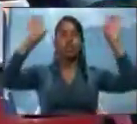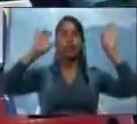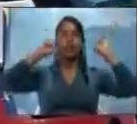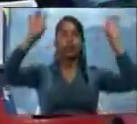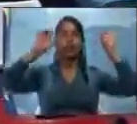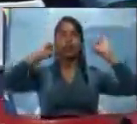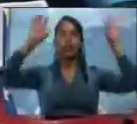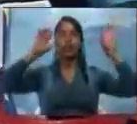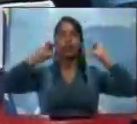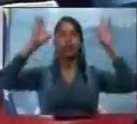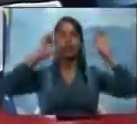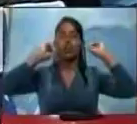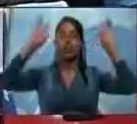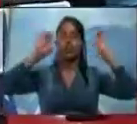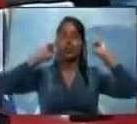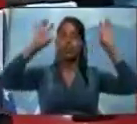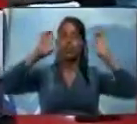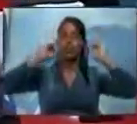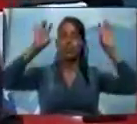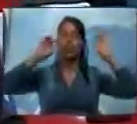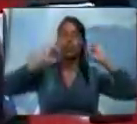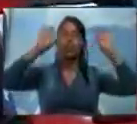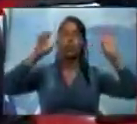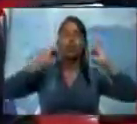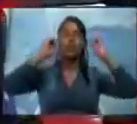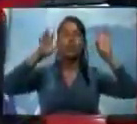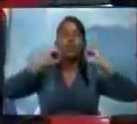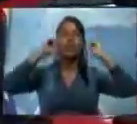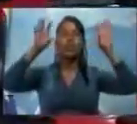gloria a Dios, gloria a Dios.